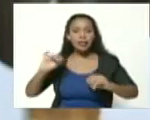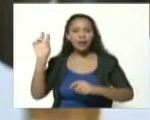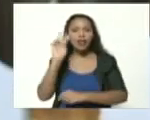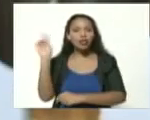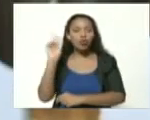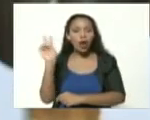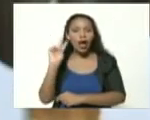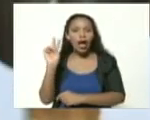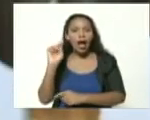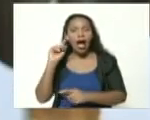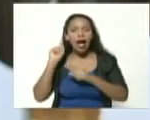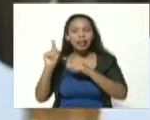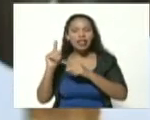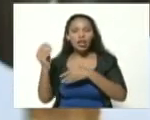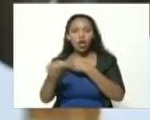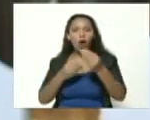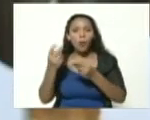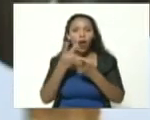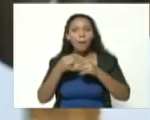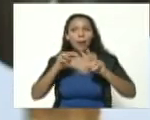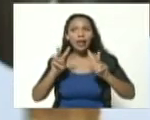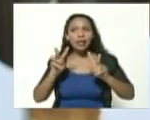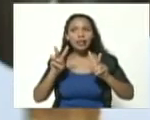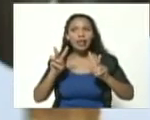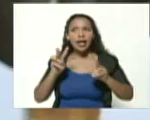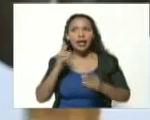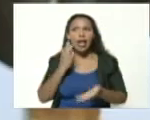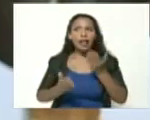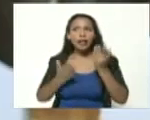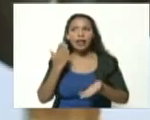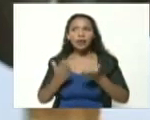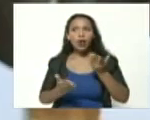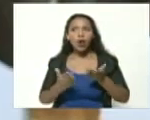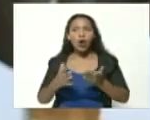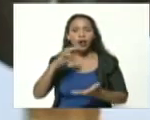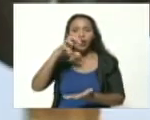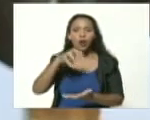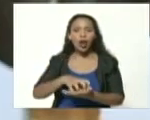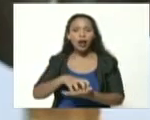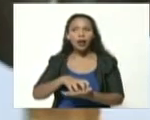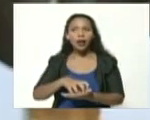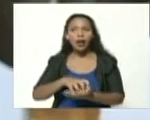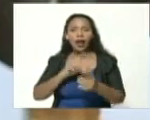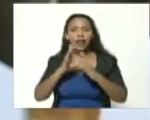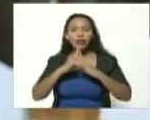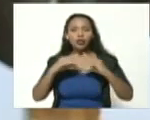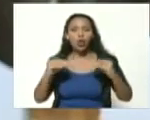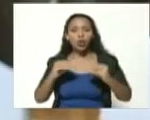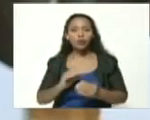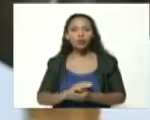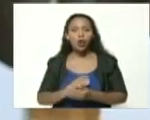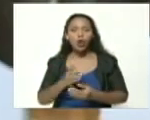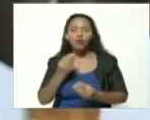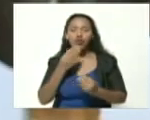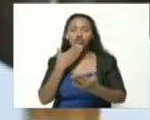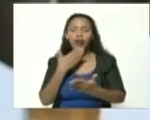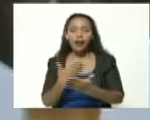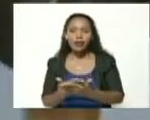Venezuela, así como la paz y la estabilidad regional. Es todo. Muchísimas gracias.